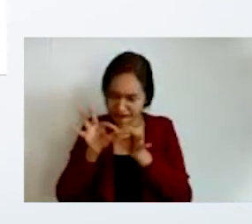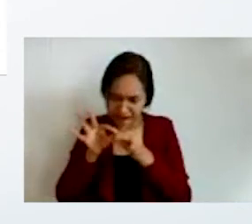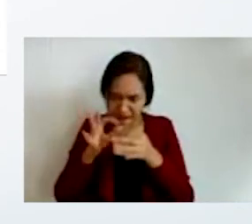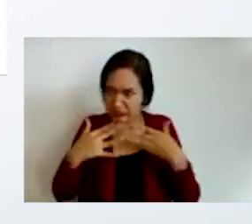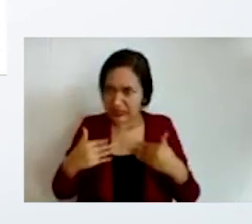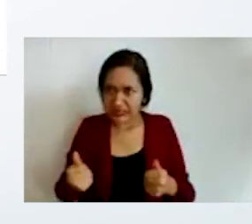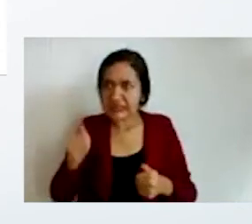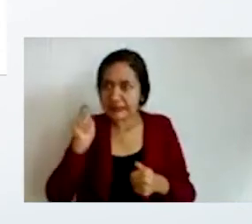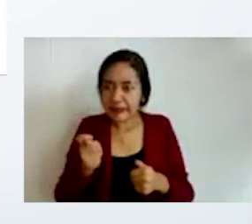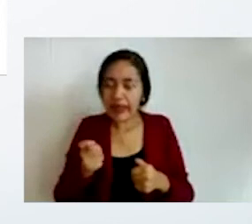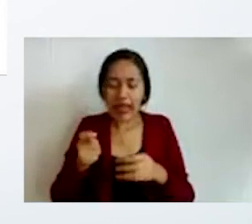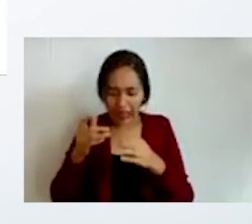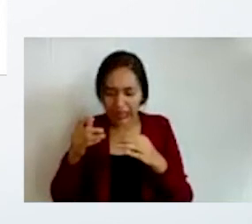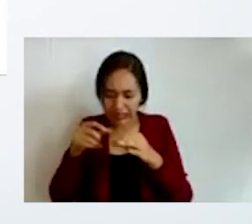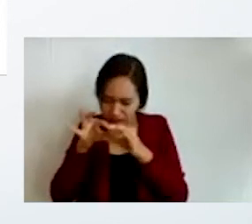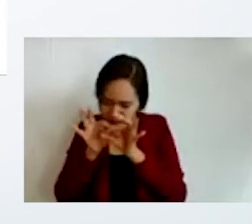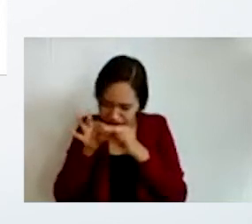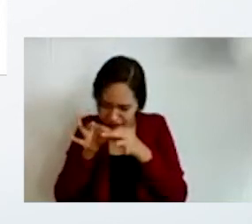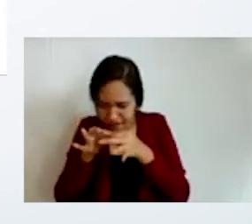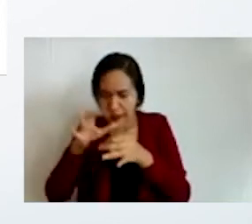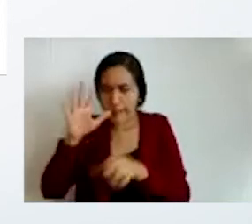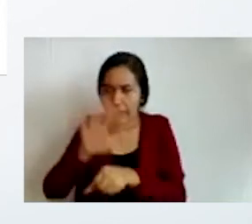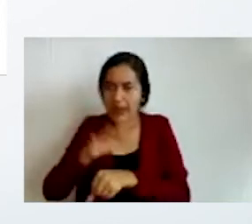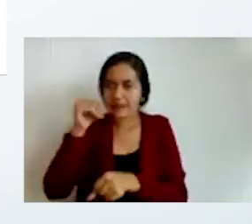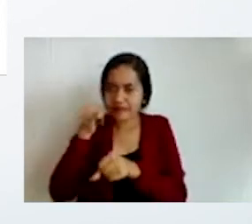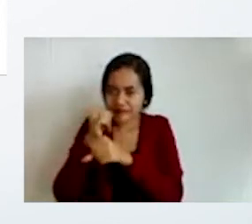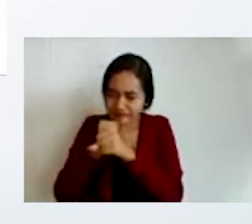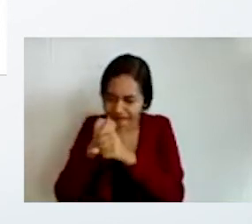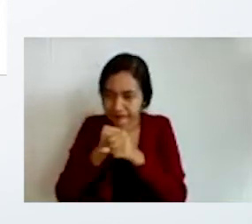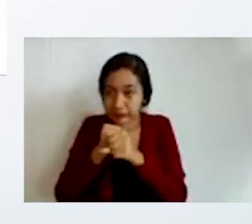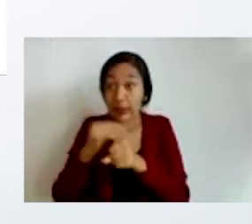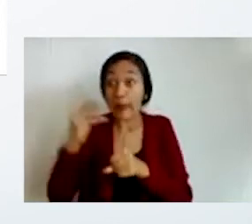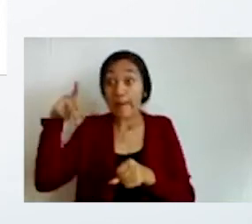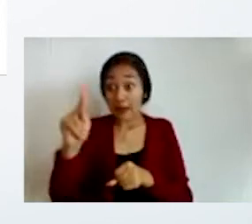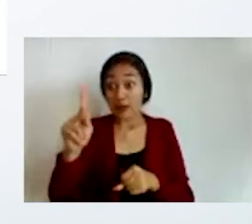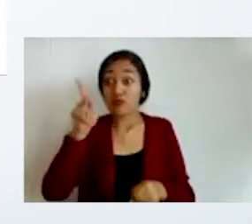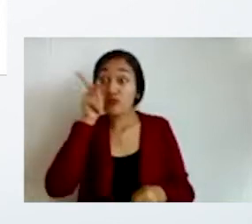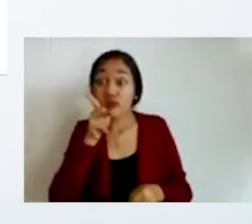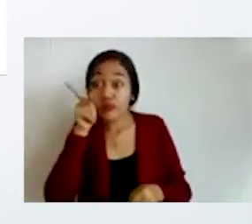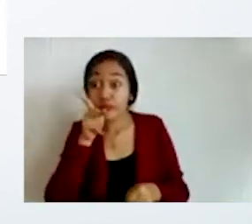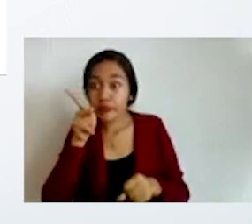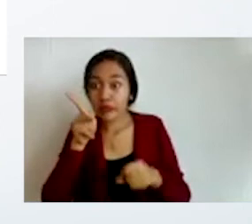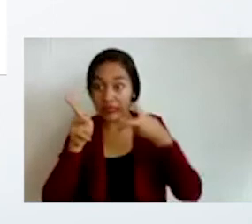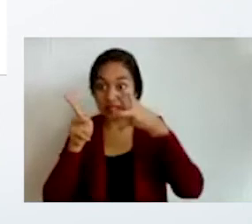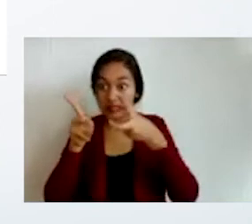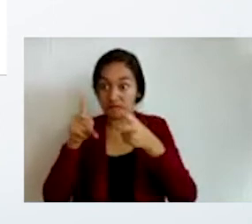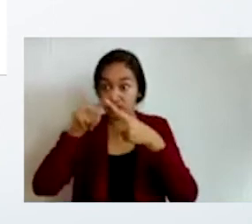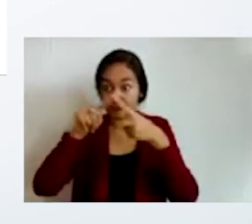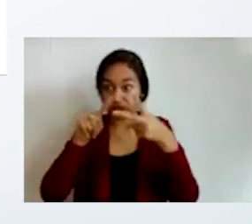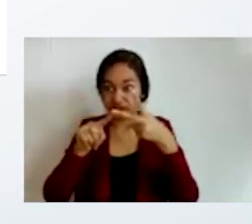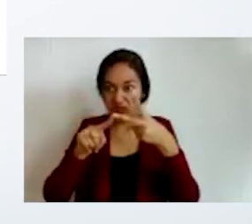Y finalmente hay que recordar que ninguna prueba es perfecta, que no hay nada que